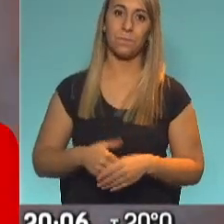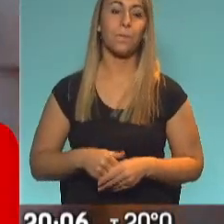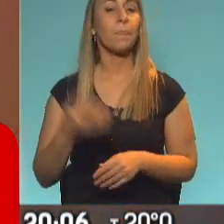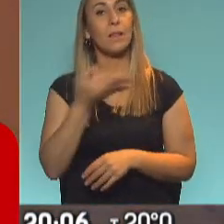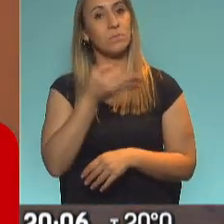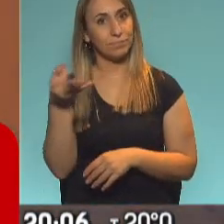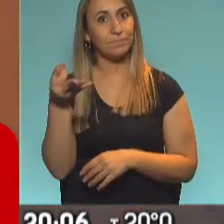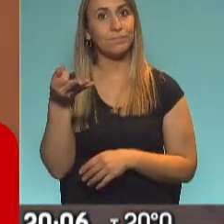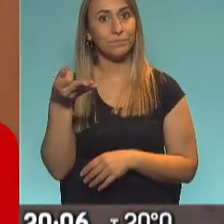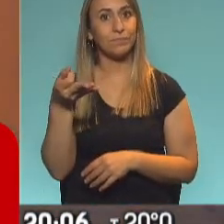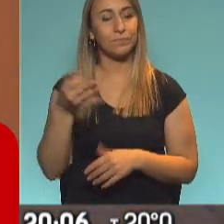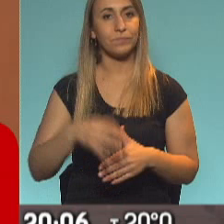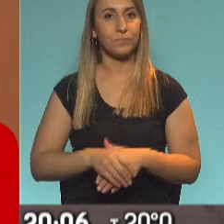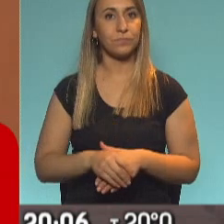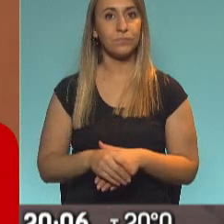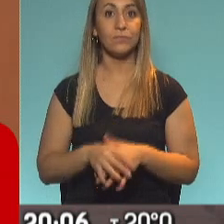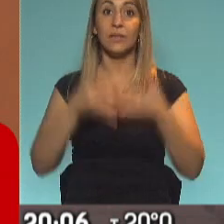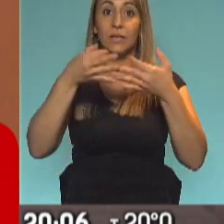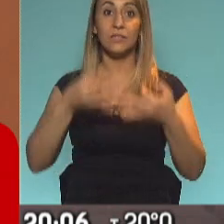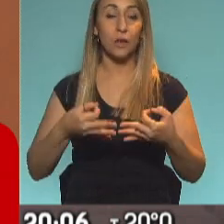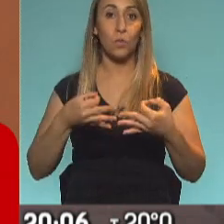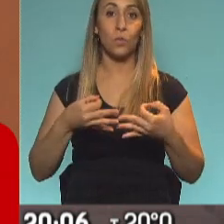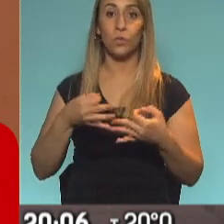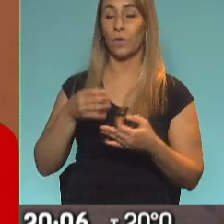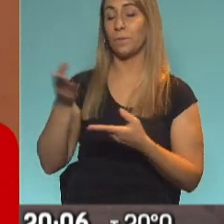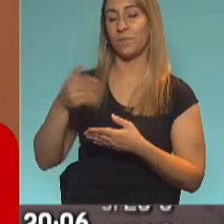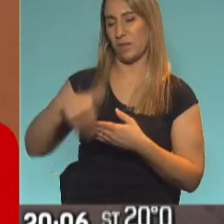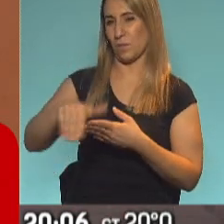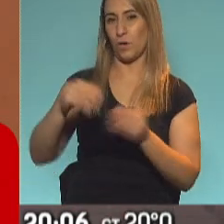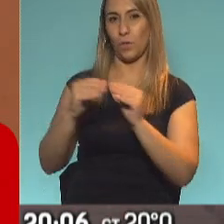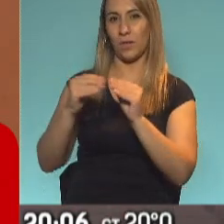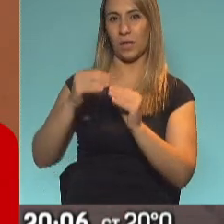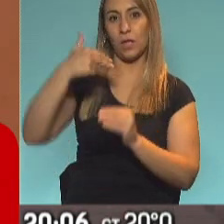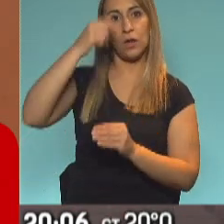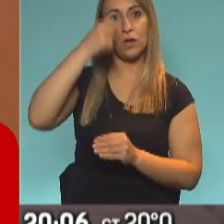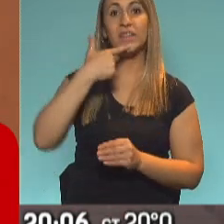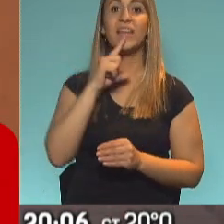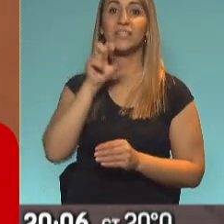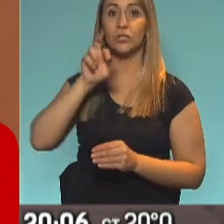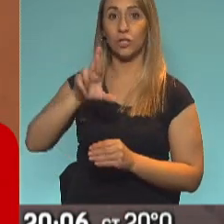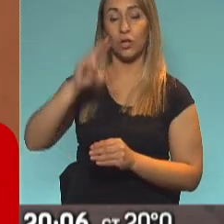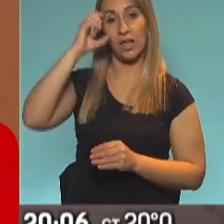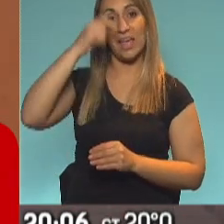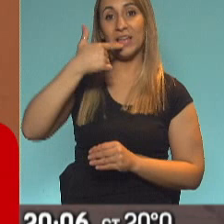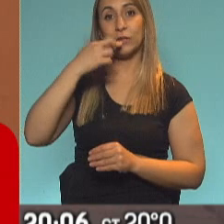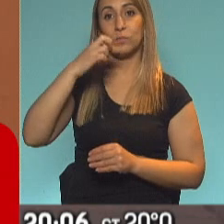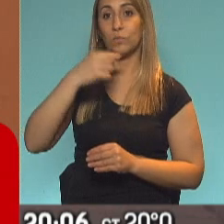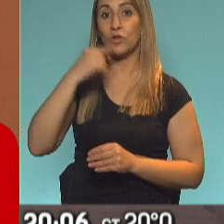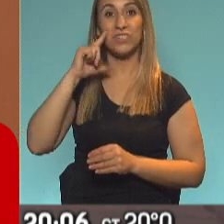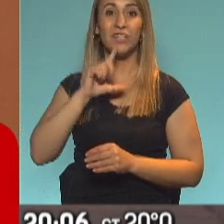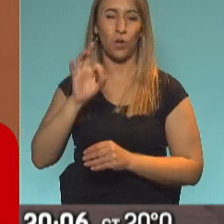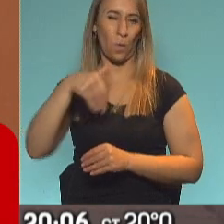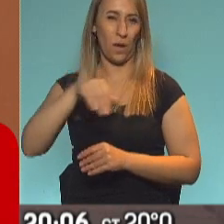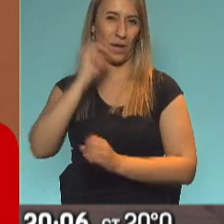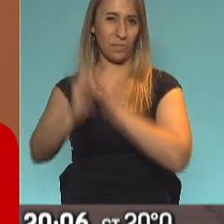es, Ariel. Seguramente Néstor Espósito ahora lo va a aclarar como lo vino haciendo a lo largo de todos estos